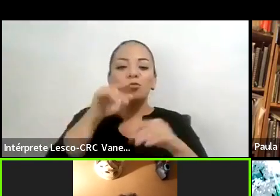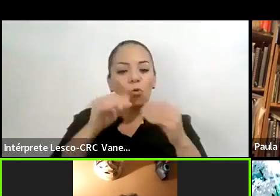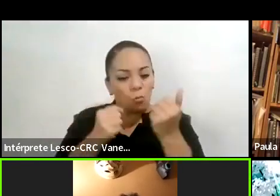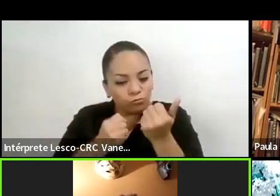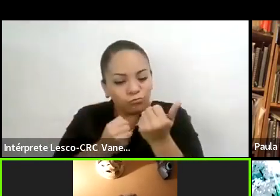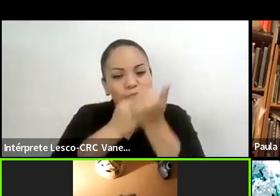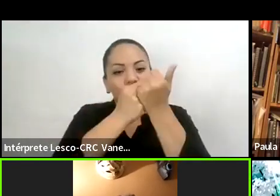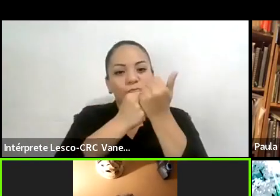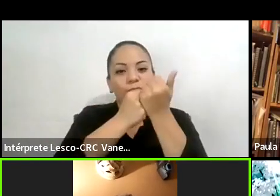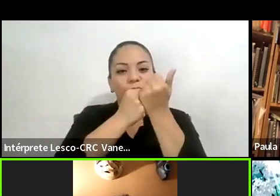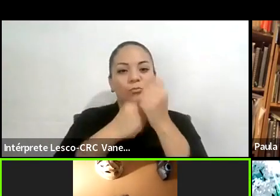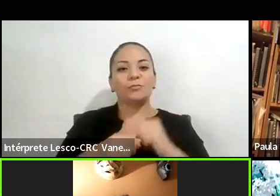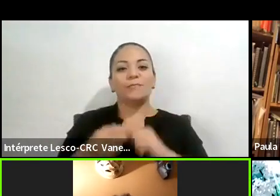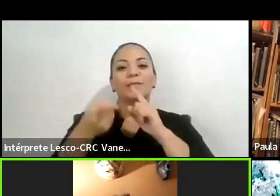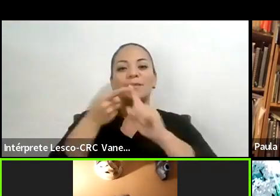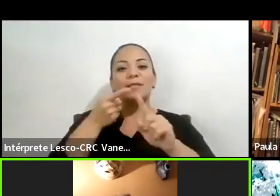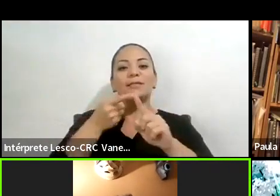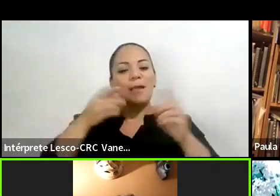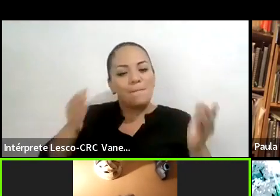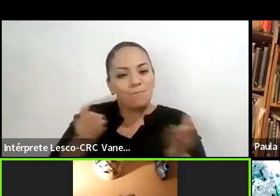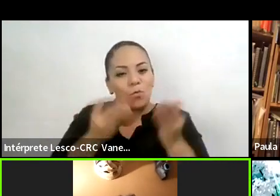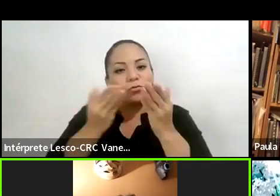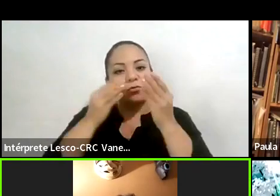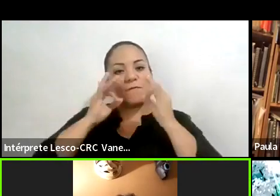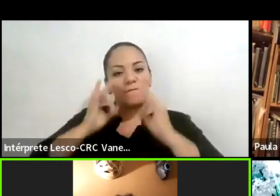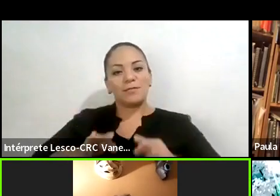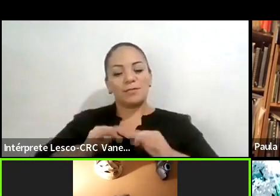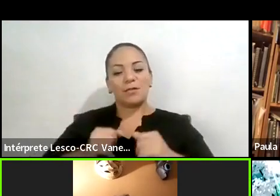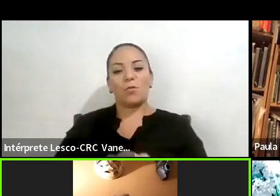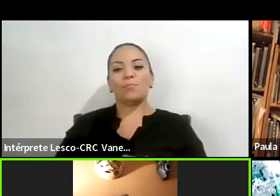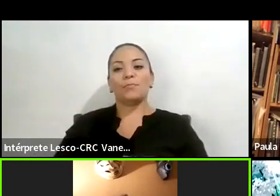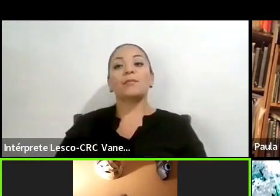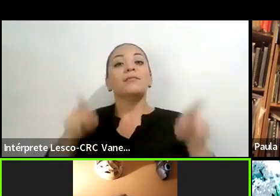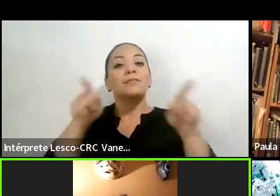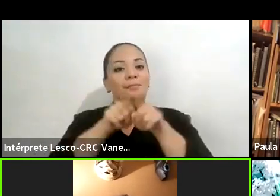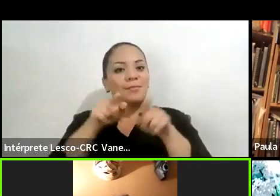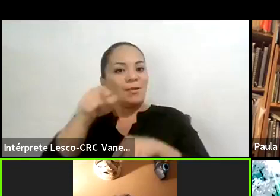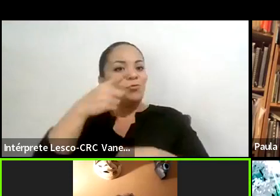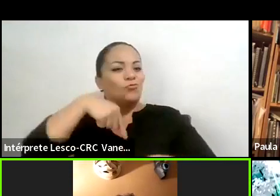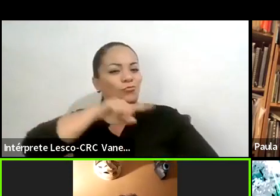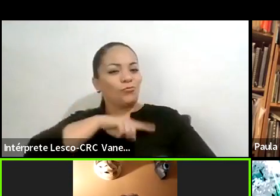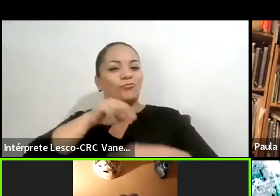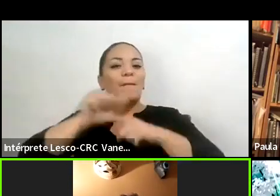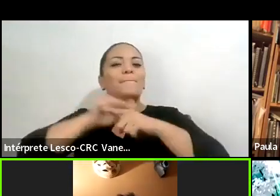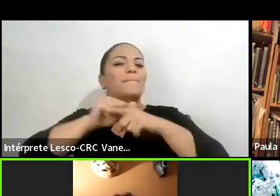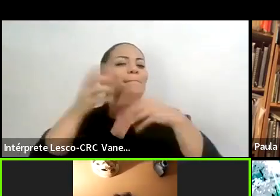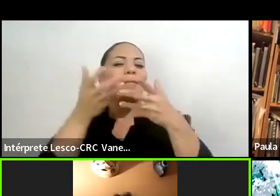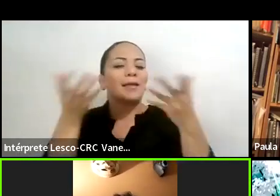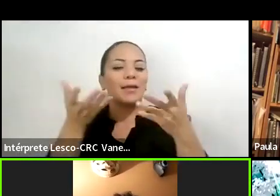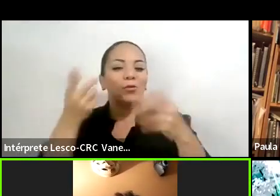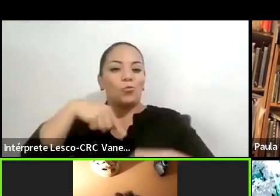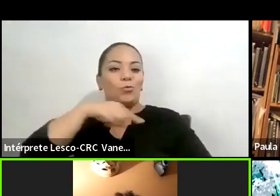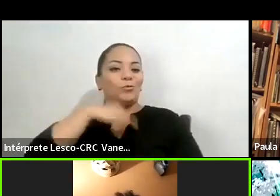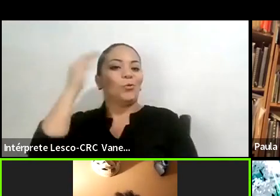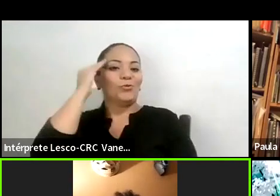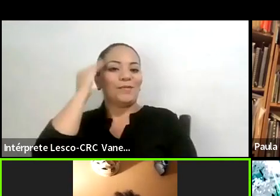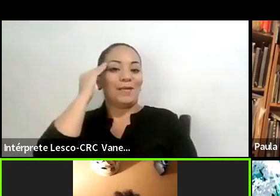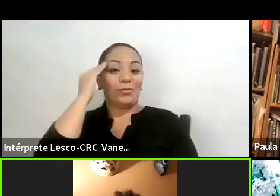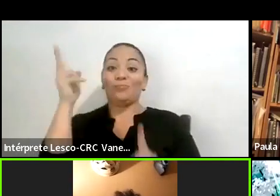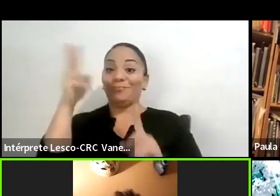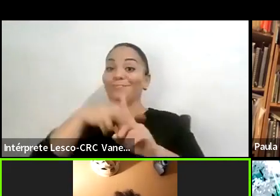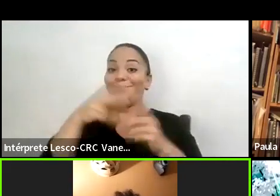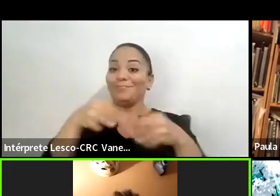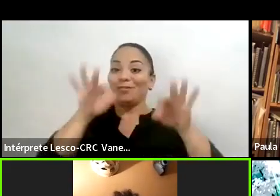reforzados a partir de los impulsos físicos. Ahí también es donde nosotros ponemos en práctica nuestros conocimientos como